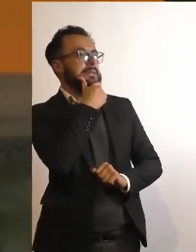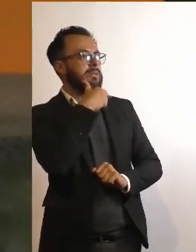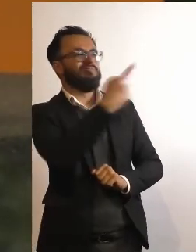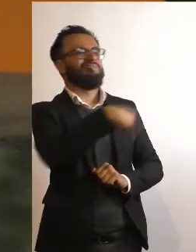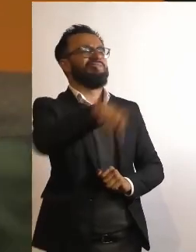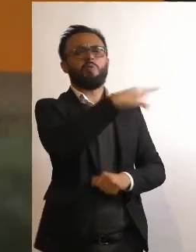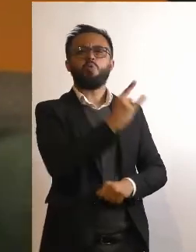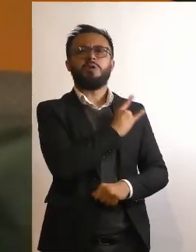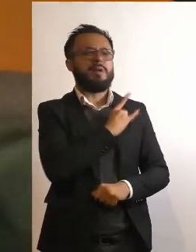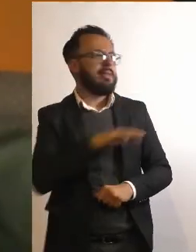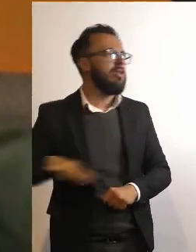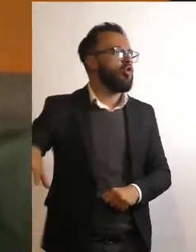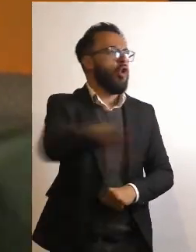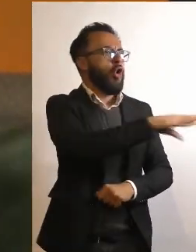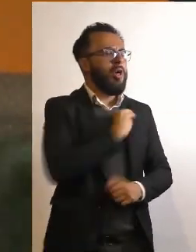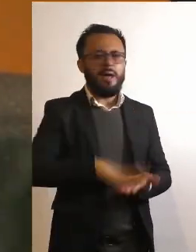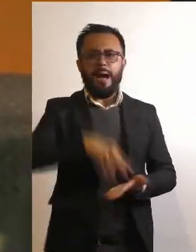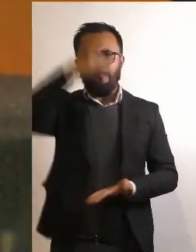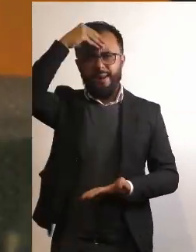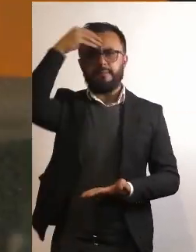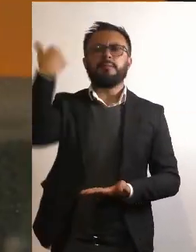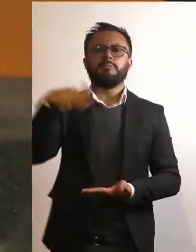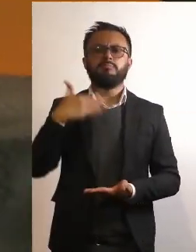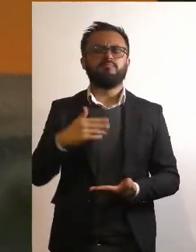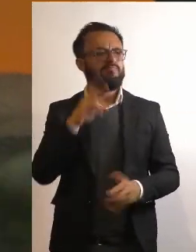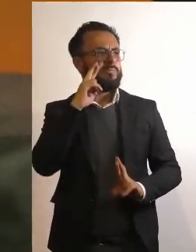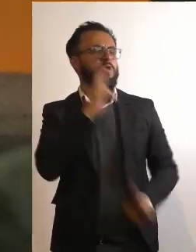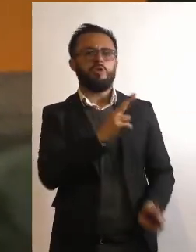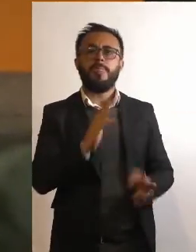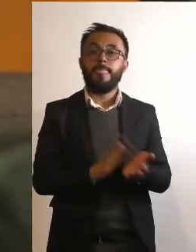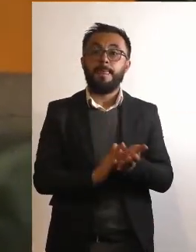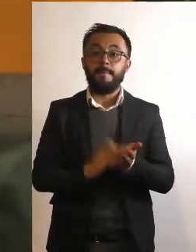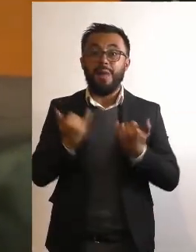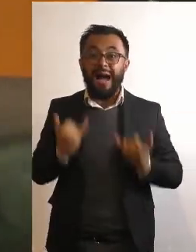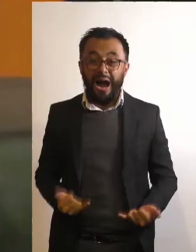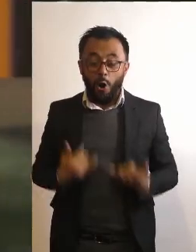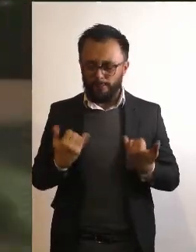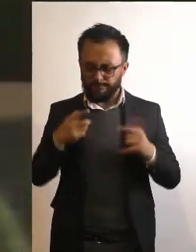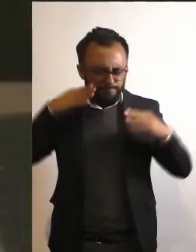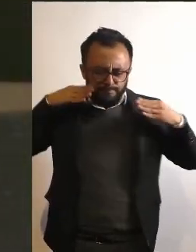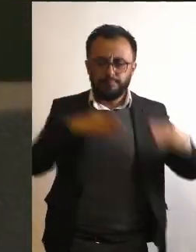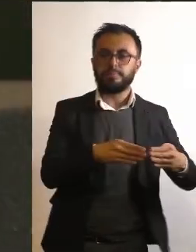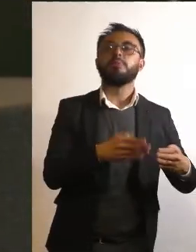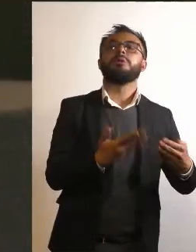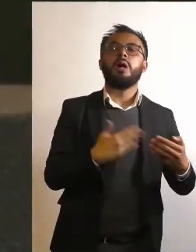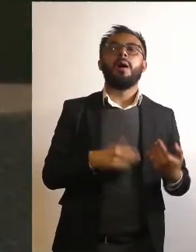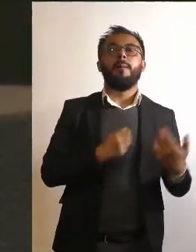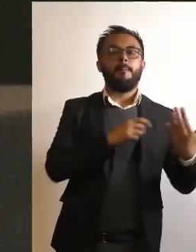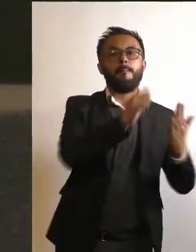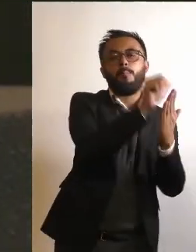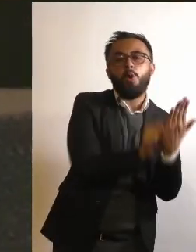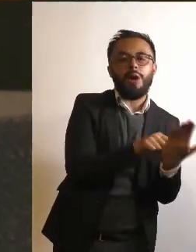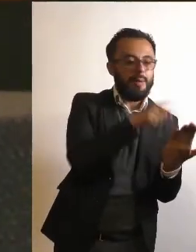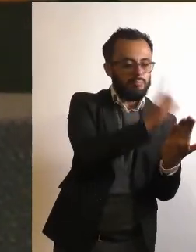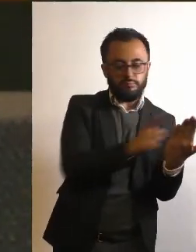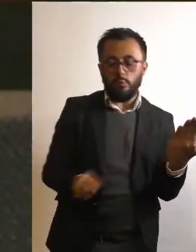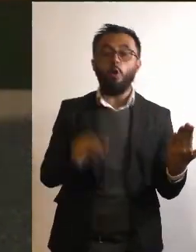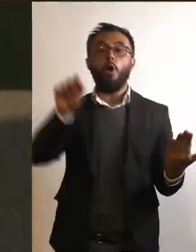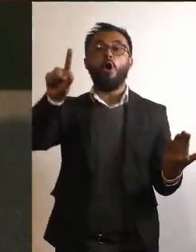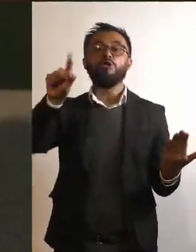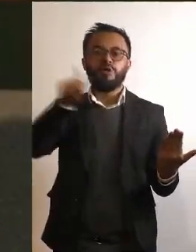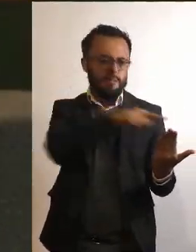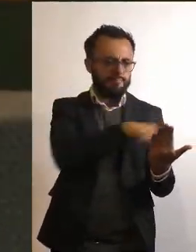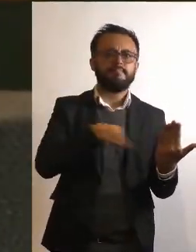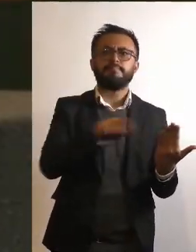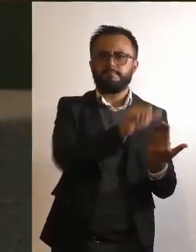vamos a hacer ahora es fijar algunos de esos temas, pero en particular 11 programas están haciendo un esfuerzo de cambiar su modalidad educativa.